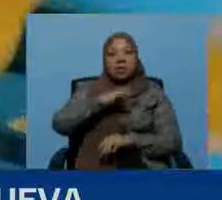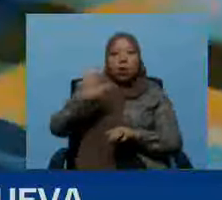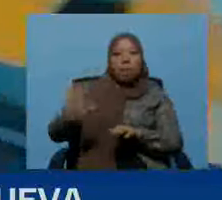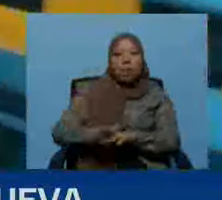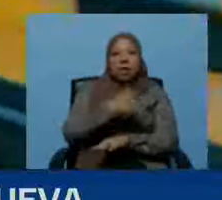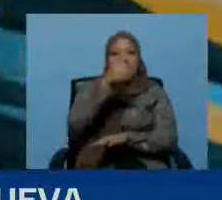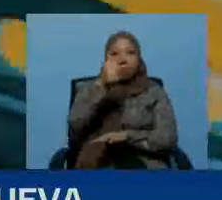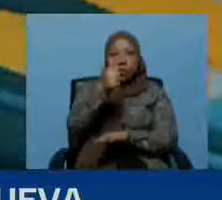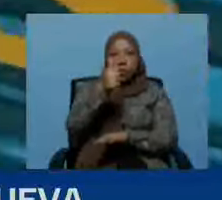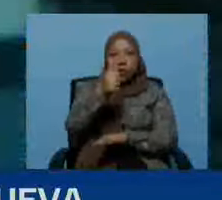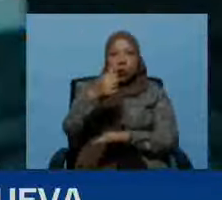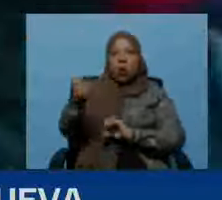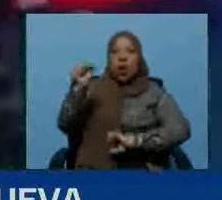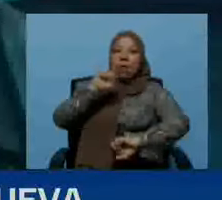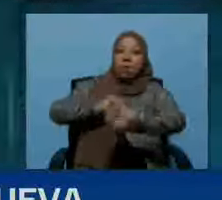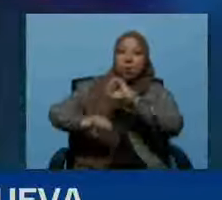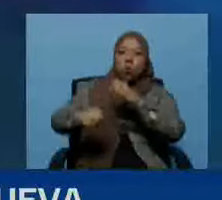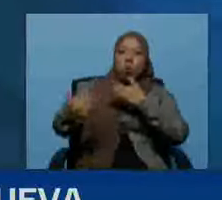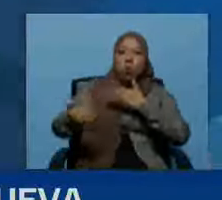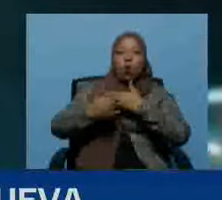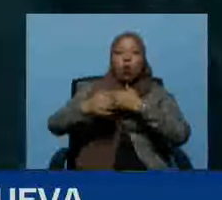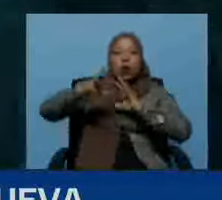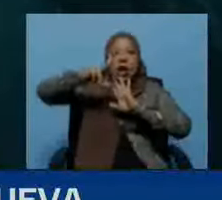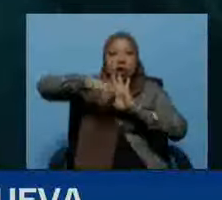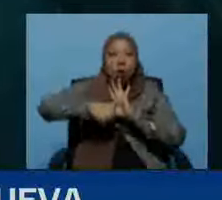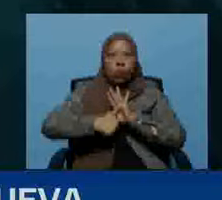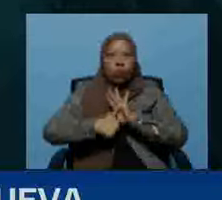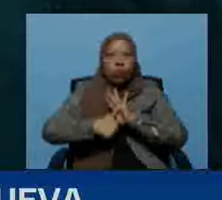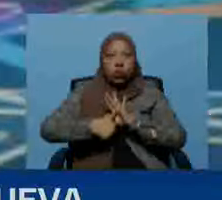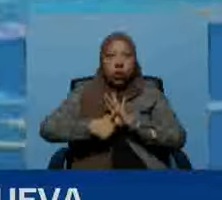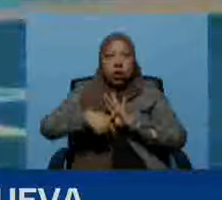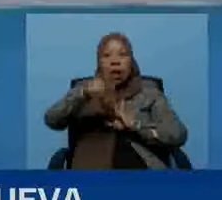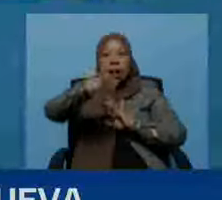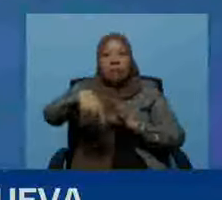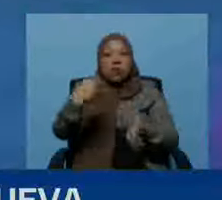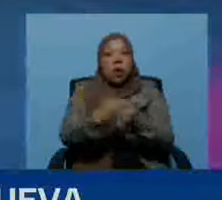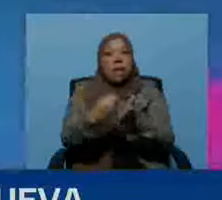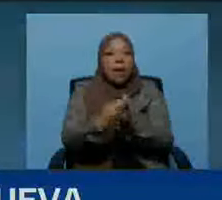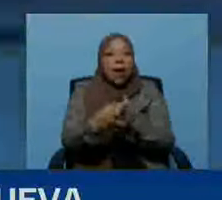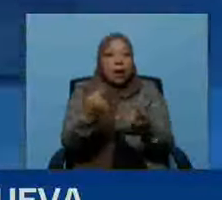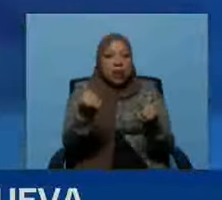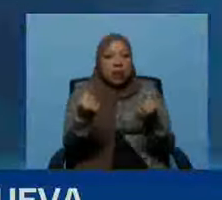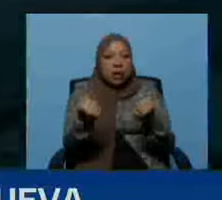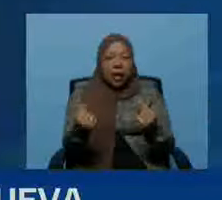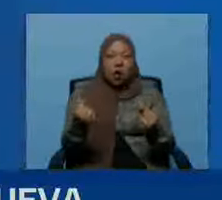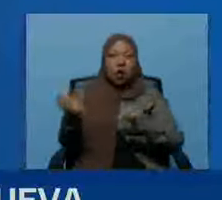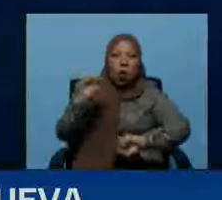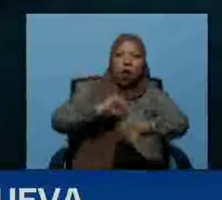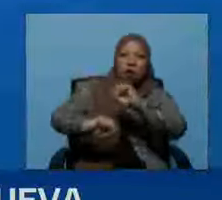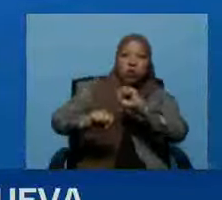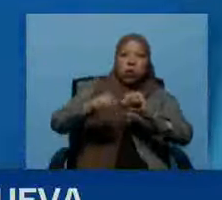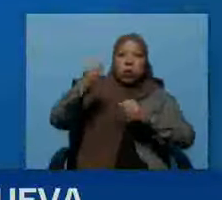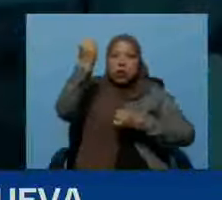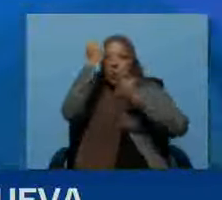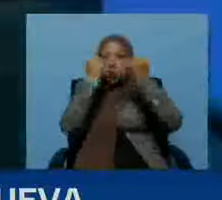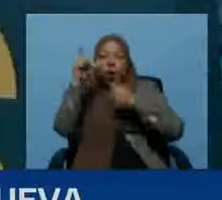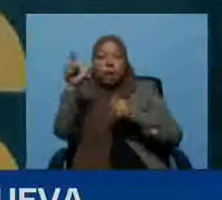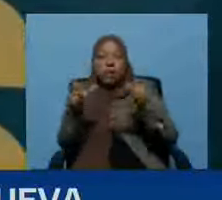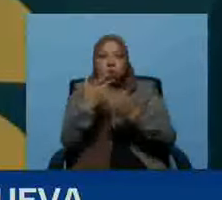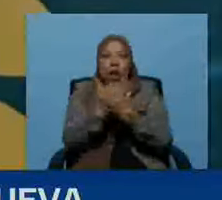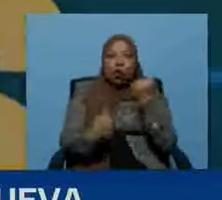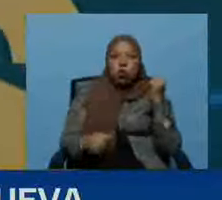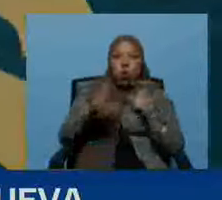principal el combate contra la extorsión, el secuestro, lucha frontal contra la